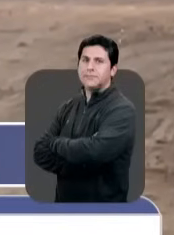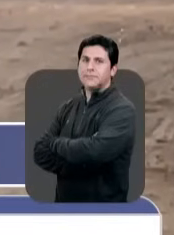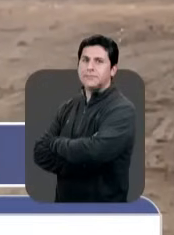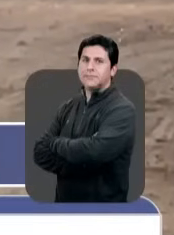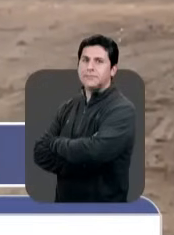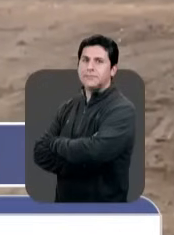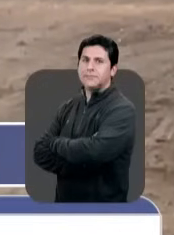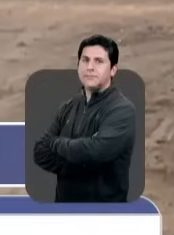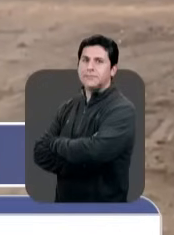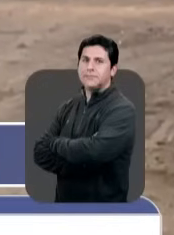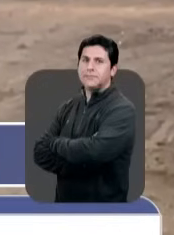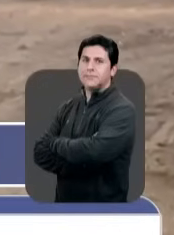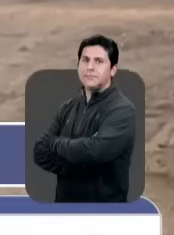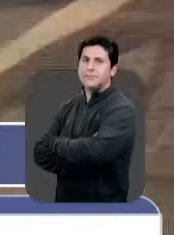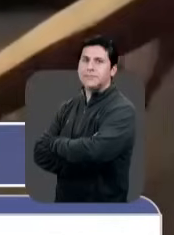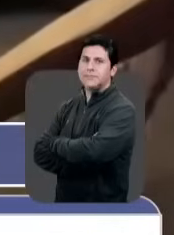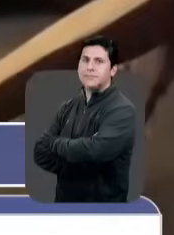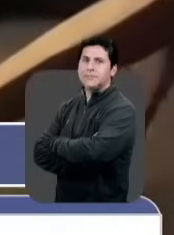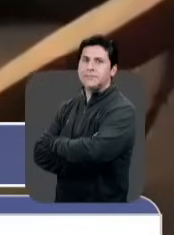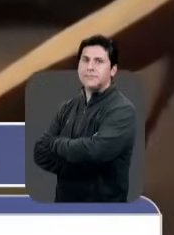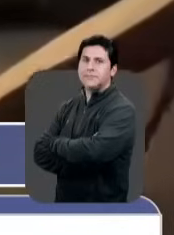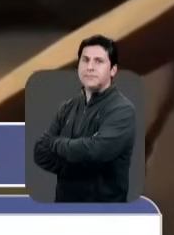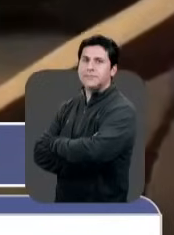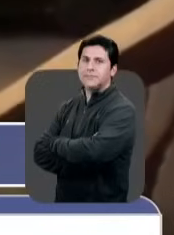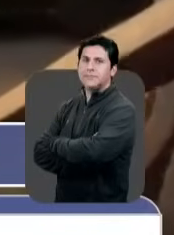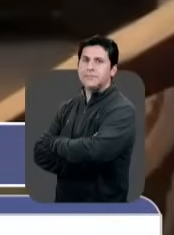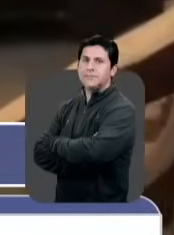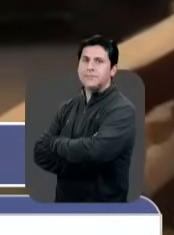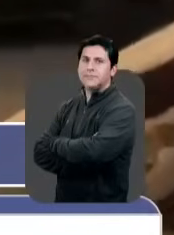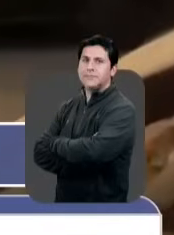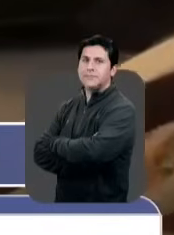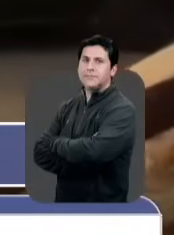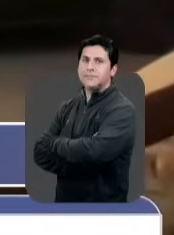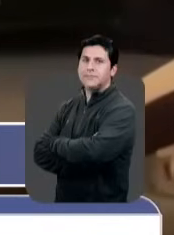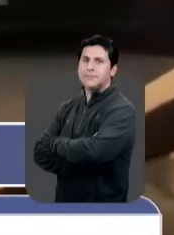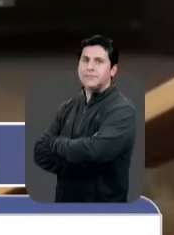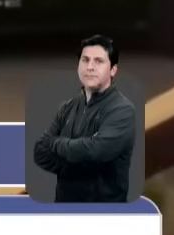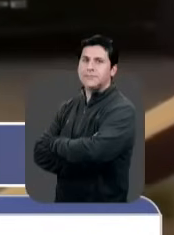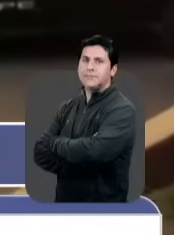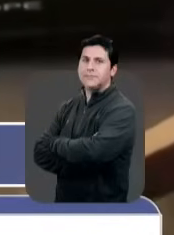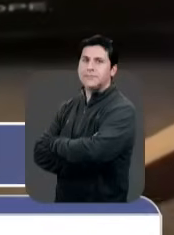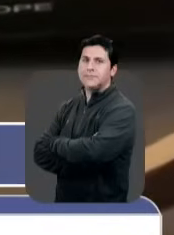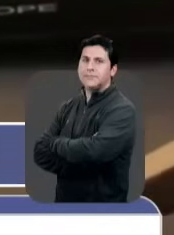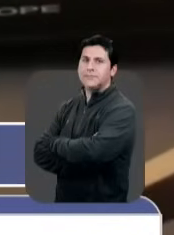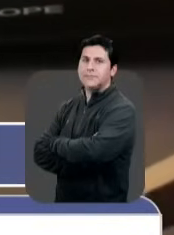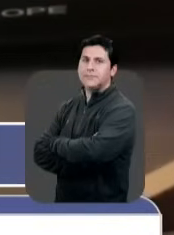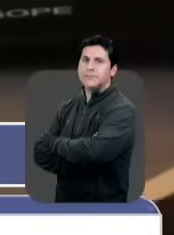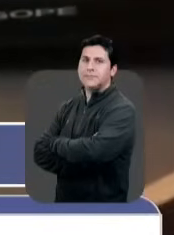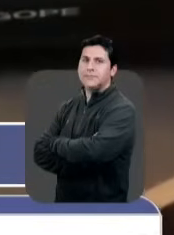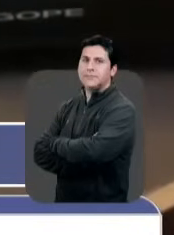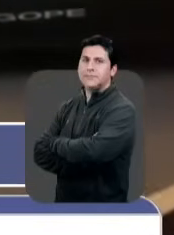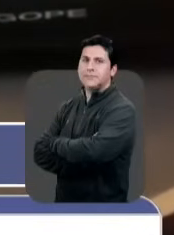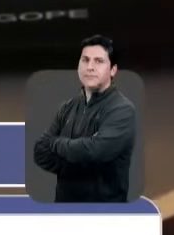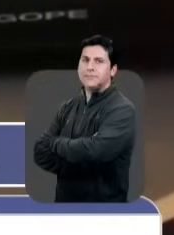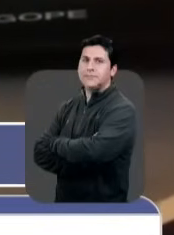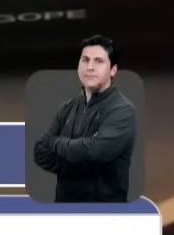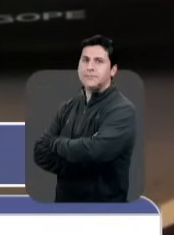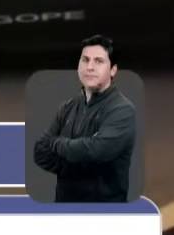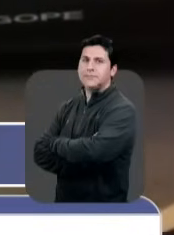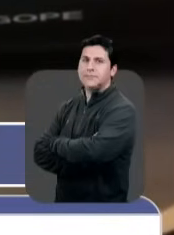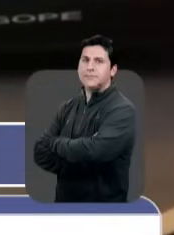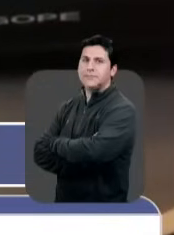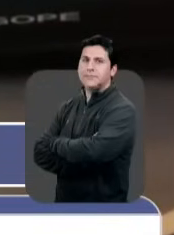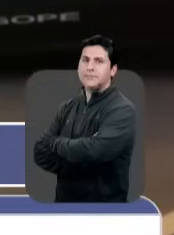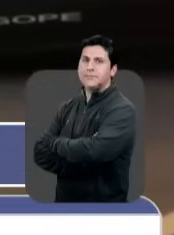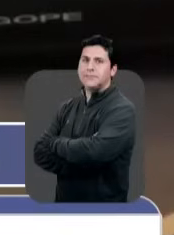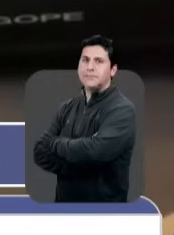allanadas una diligencia que está aún en curso Por lo cual estamos esperando mayores resultados y también respecto de los alcances de esta organización criminal A qué delitos están más